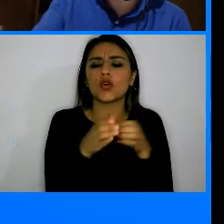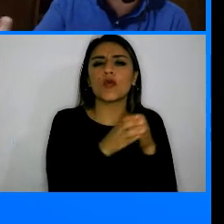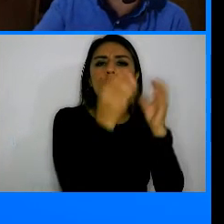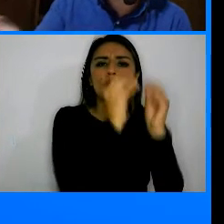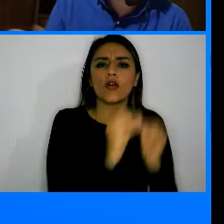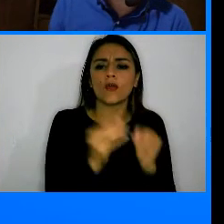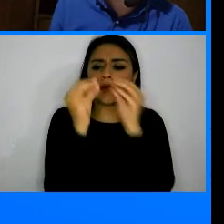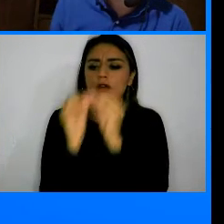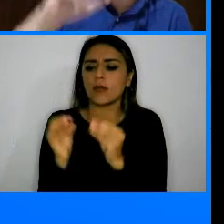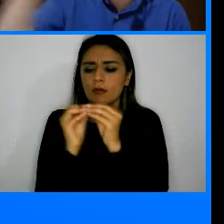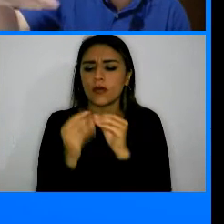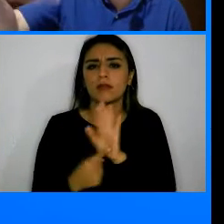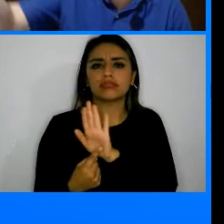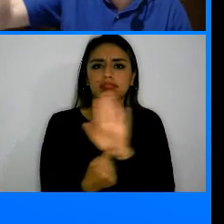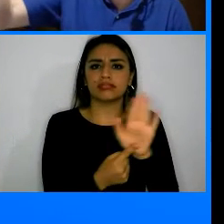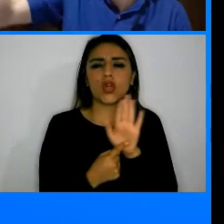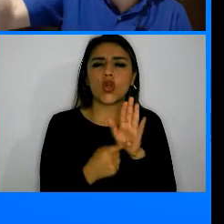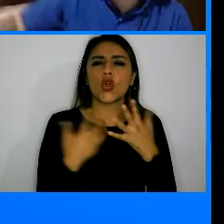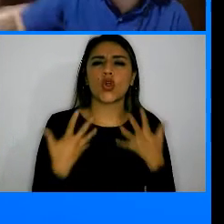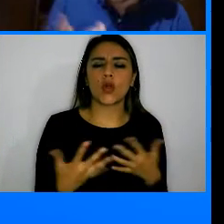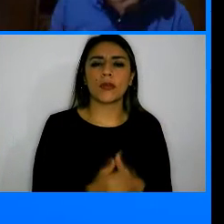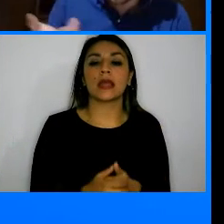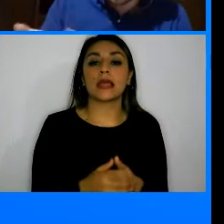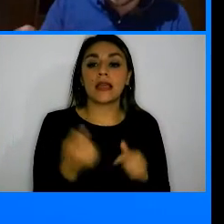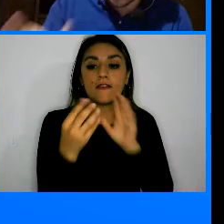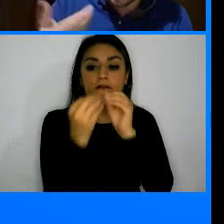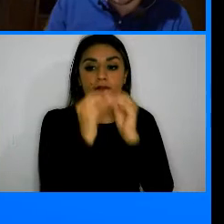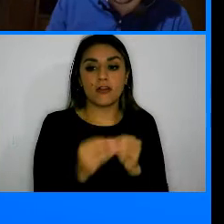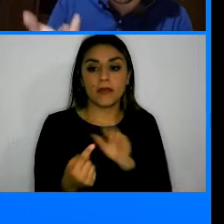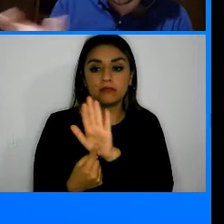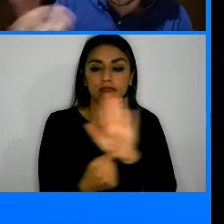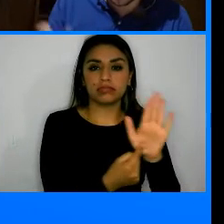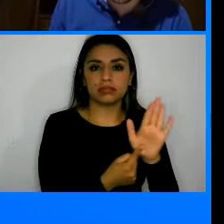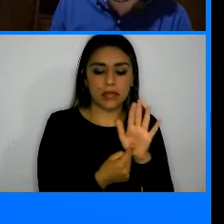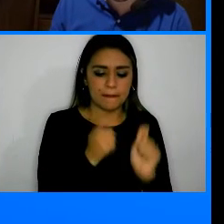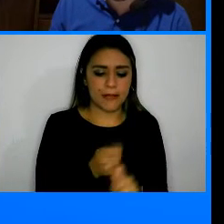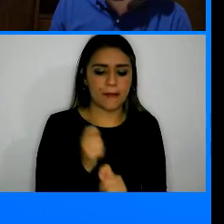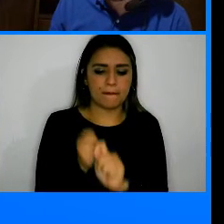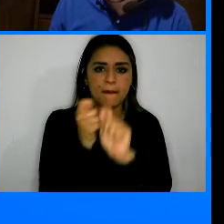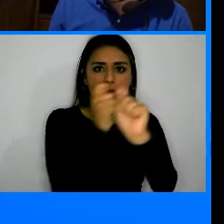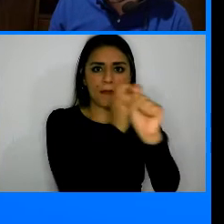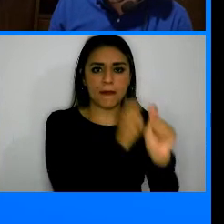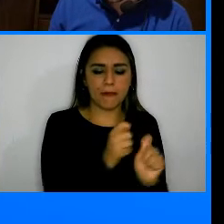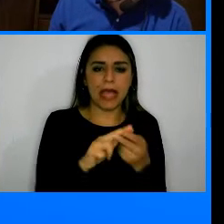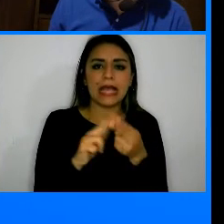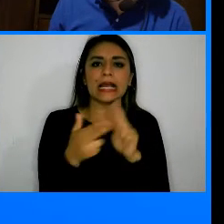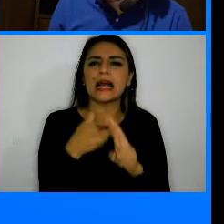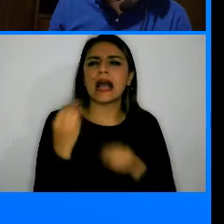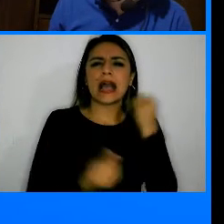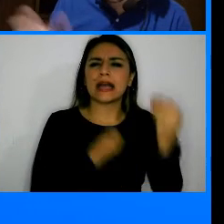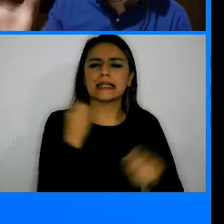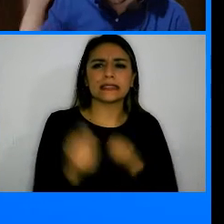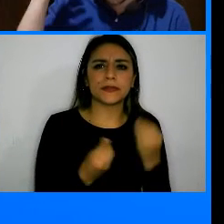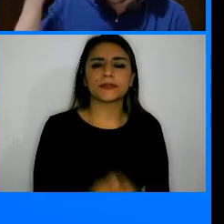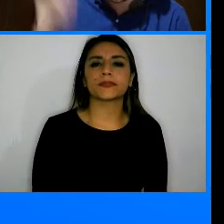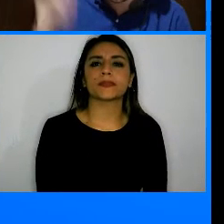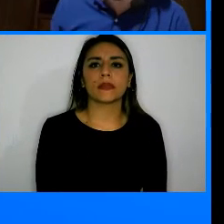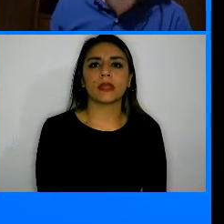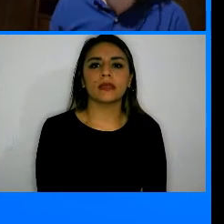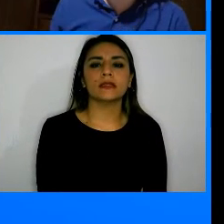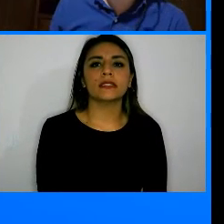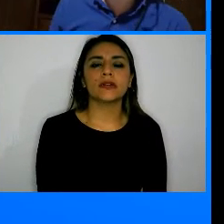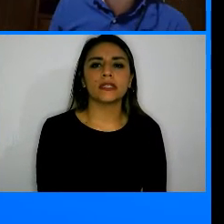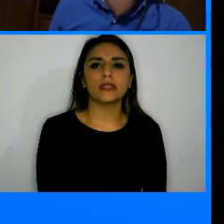de representar. Y esas maneras de representar a través de la cerámica precisamente nos hablan de sus maneras de